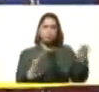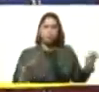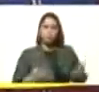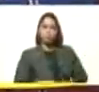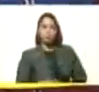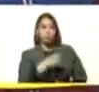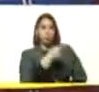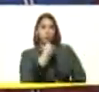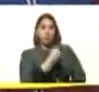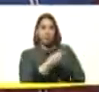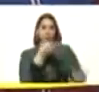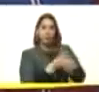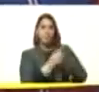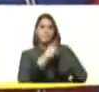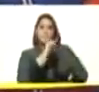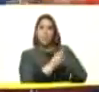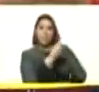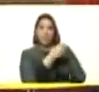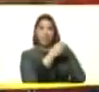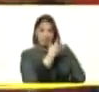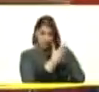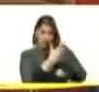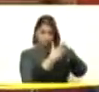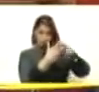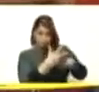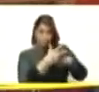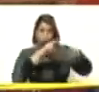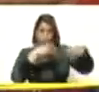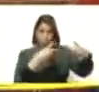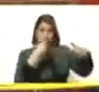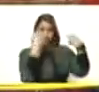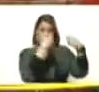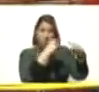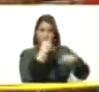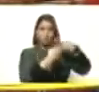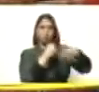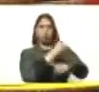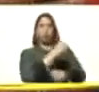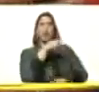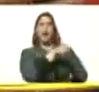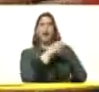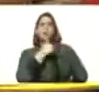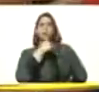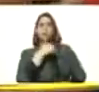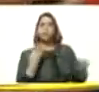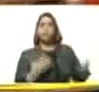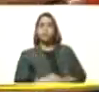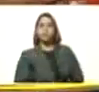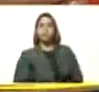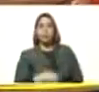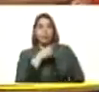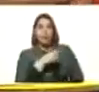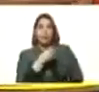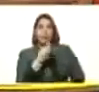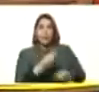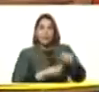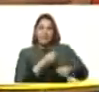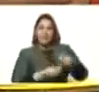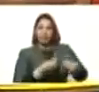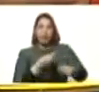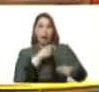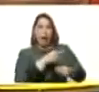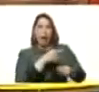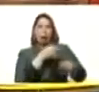usted calificar la primera de las tres R de esta nueva etapa de la revolución como la resistencia, usted lo que ha hecho es interpretar una realidad